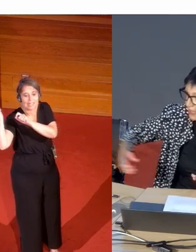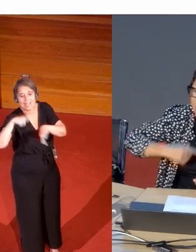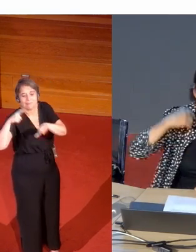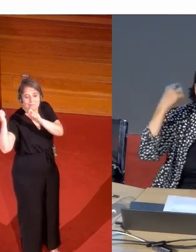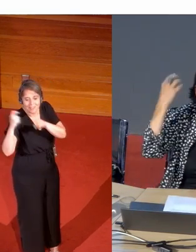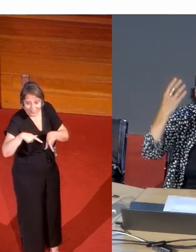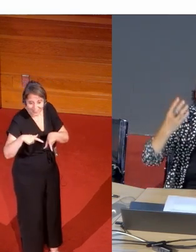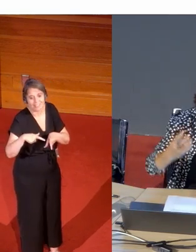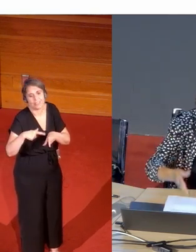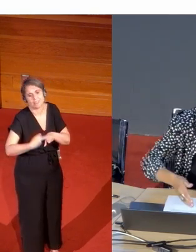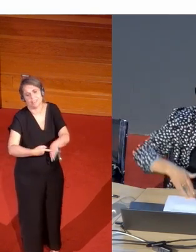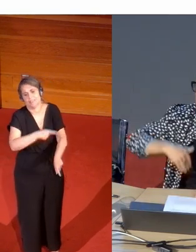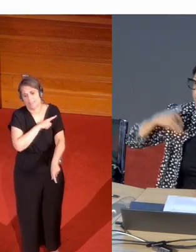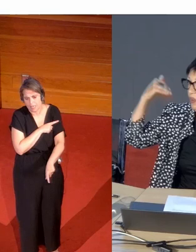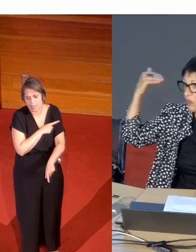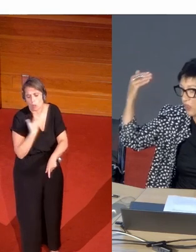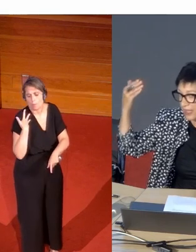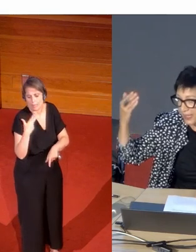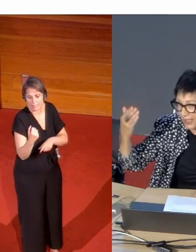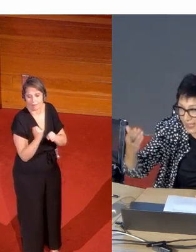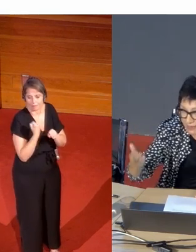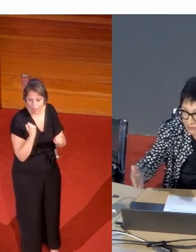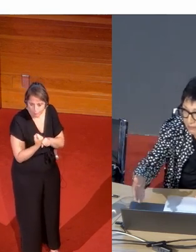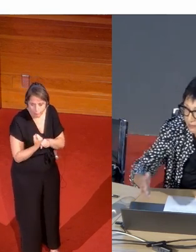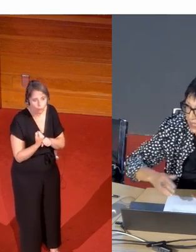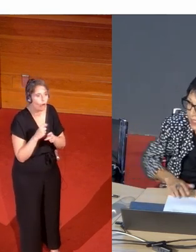inmigrantes que me quitan el trabajo